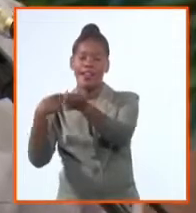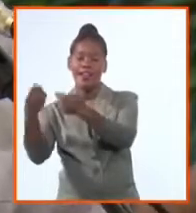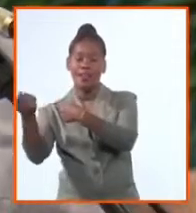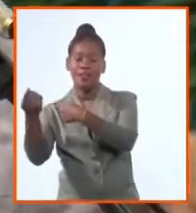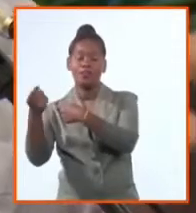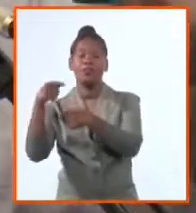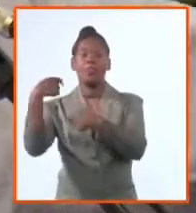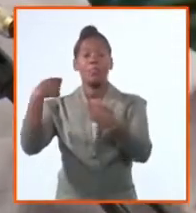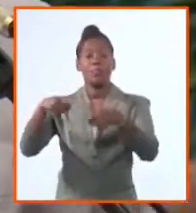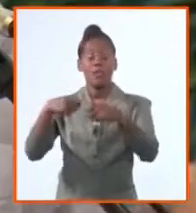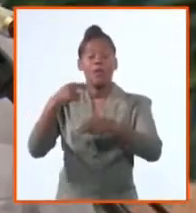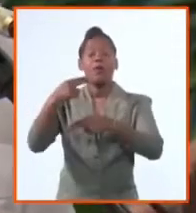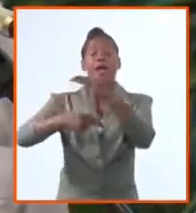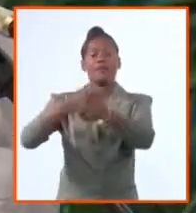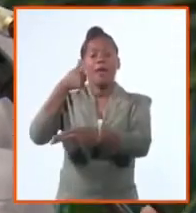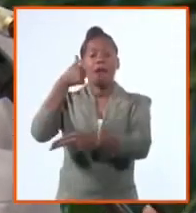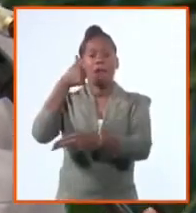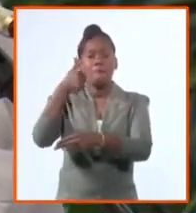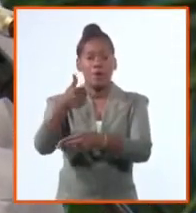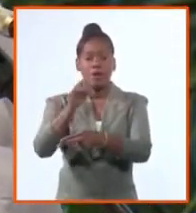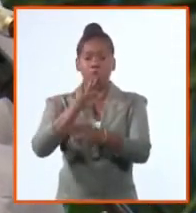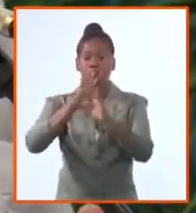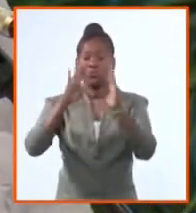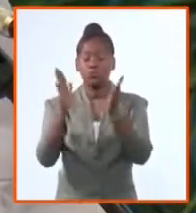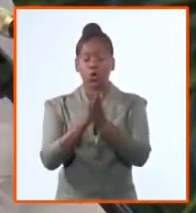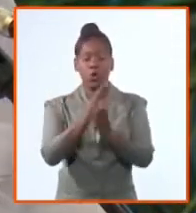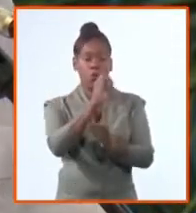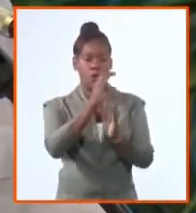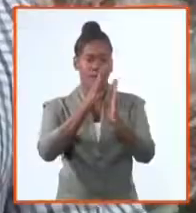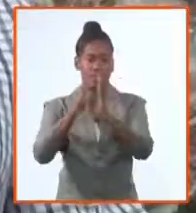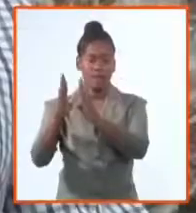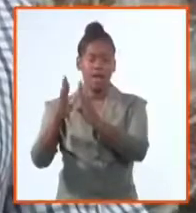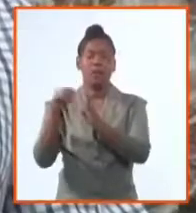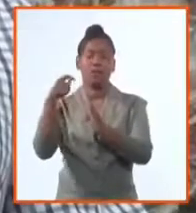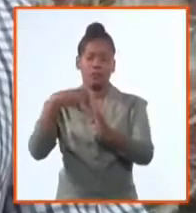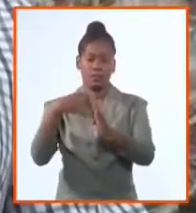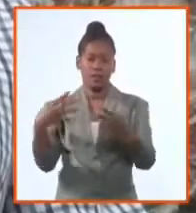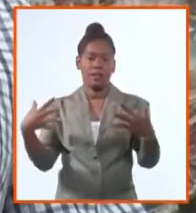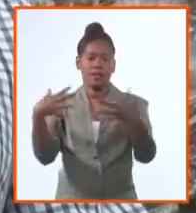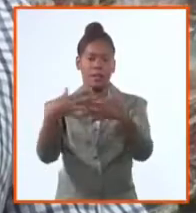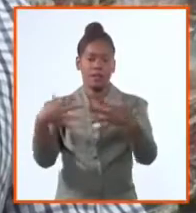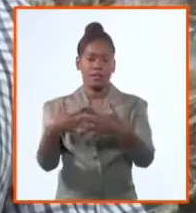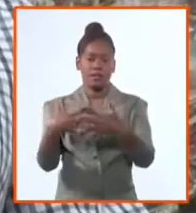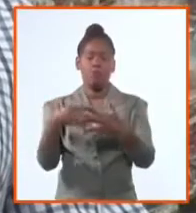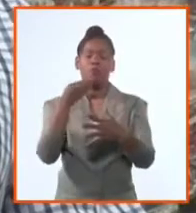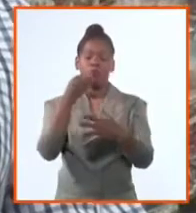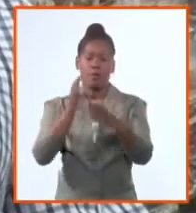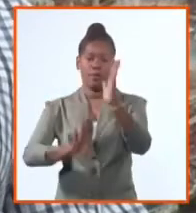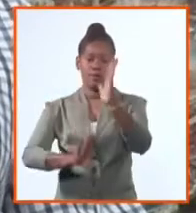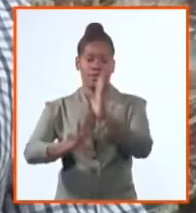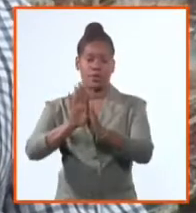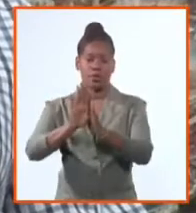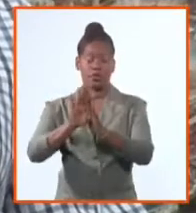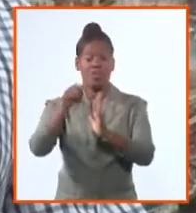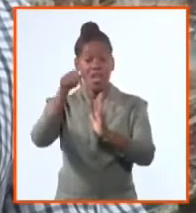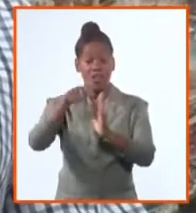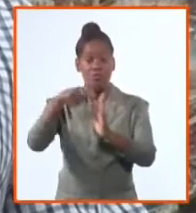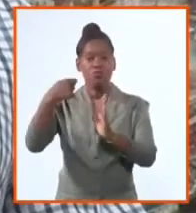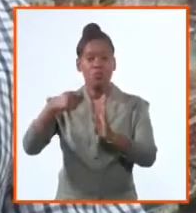que acabó siendo de mercado y borró el letrero del socialismo. Todas esas cosas hay que